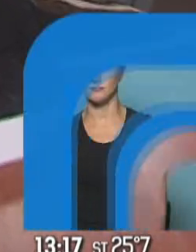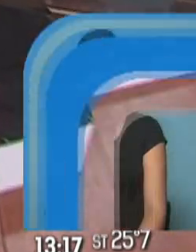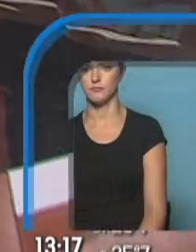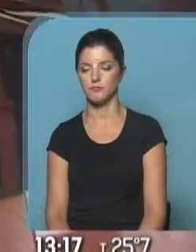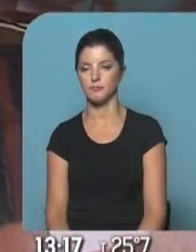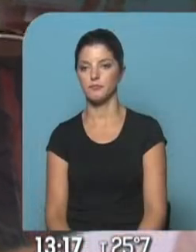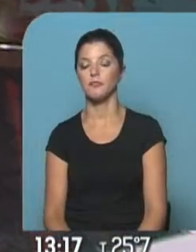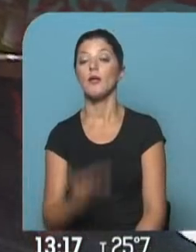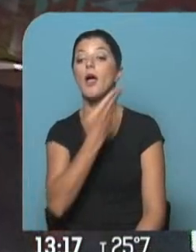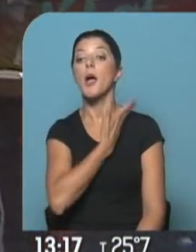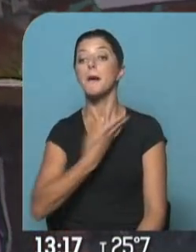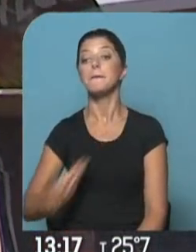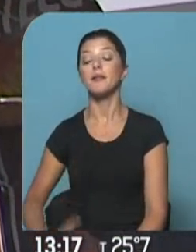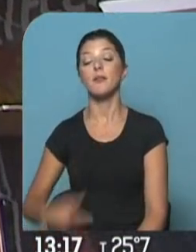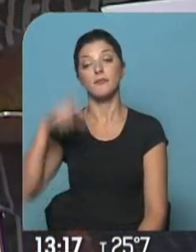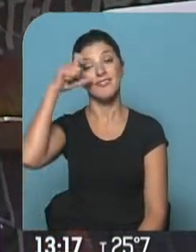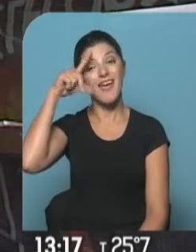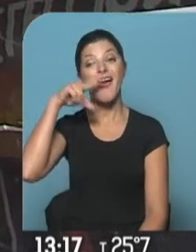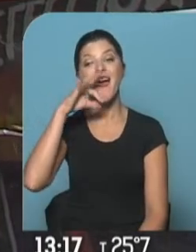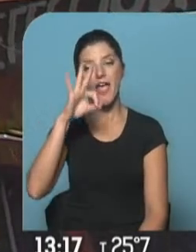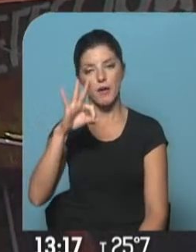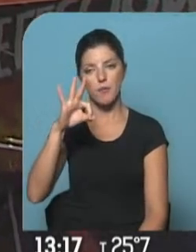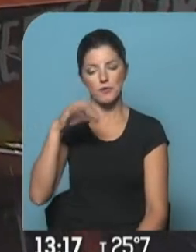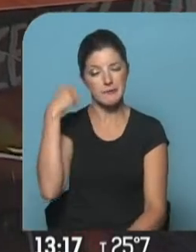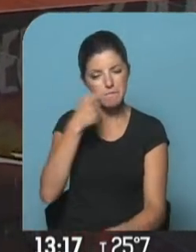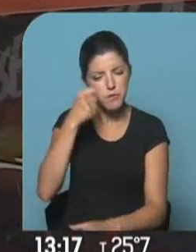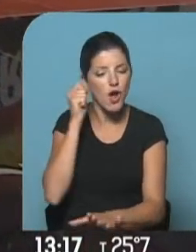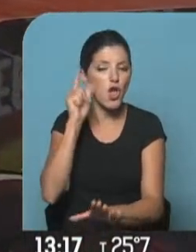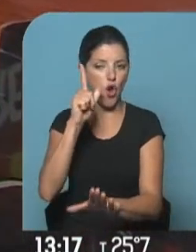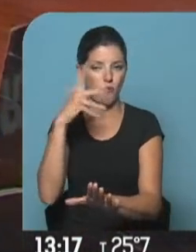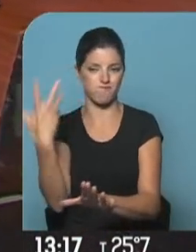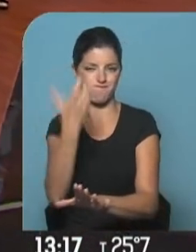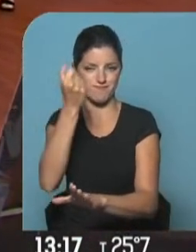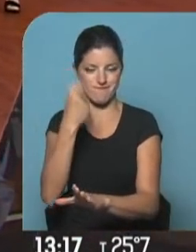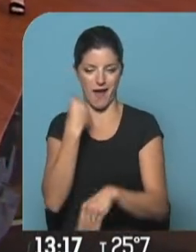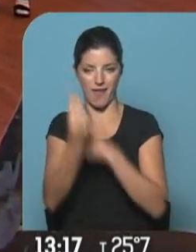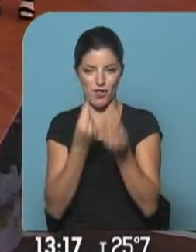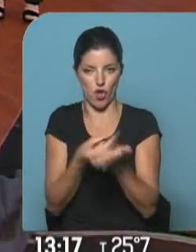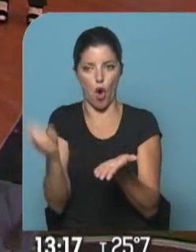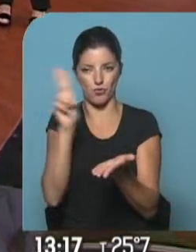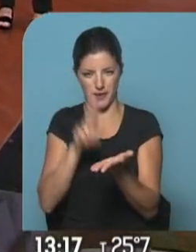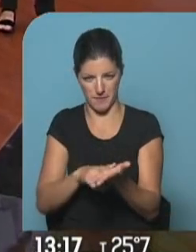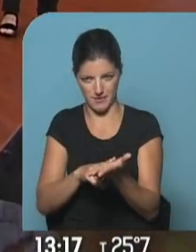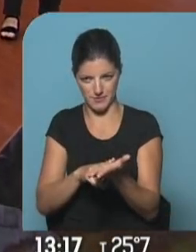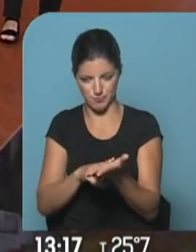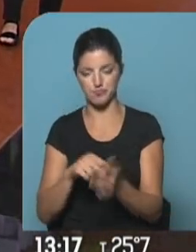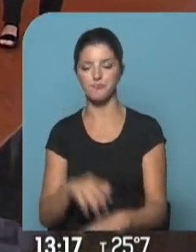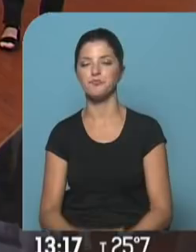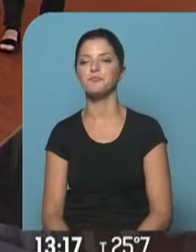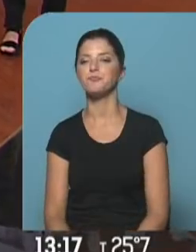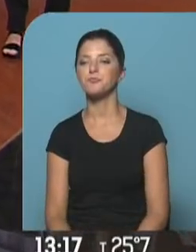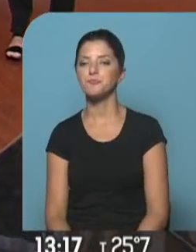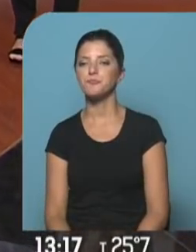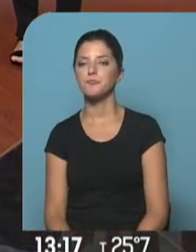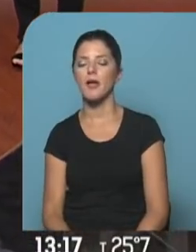presidente Evo Morales consiguió finalmente el aval que necesitaba para presentarse nuevamente como candidato presidencial en su país. Se lo dio